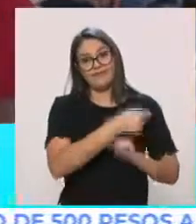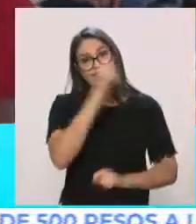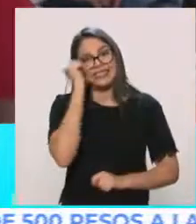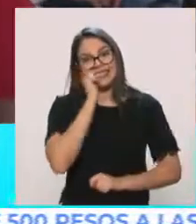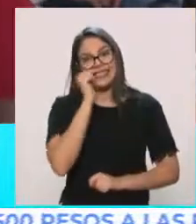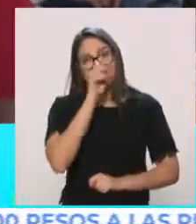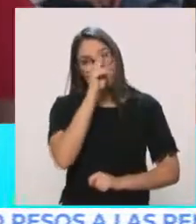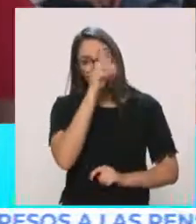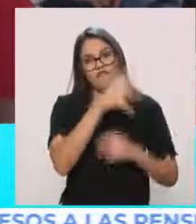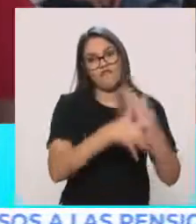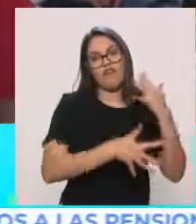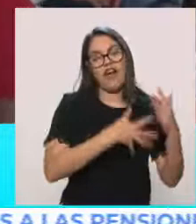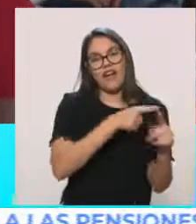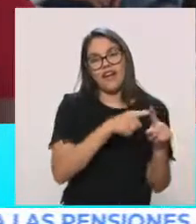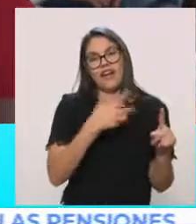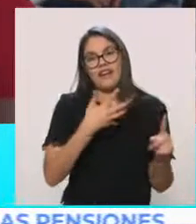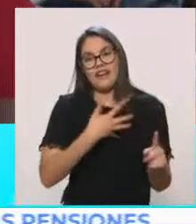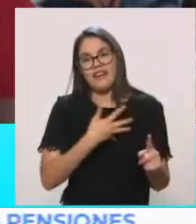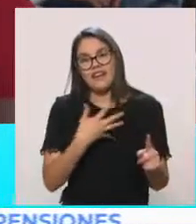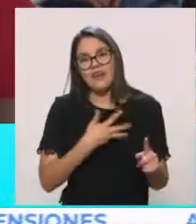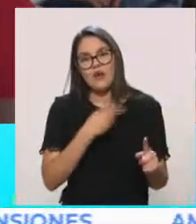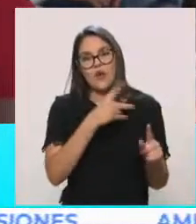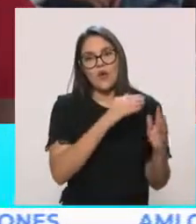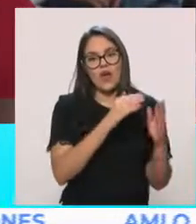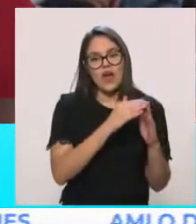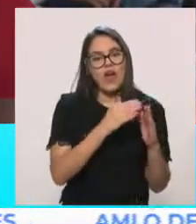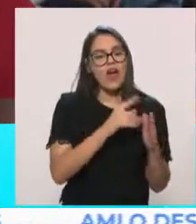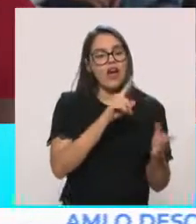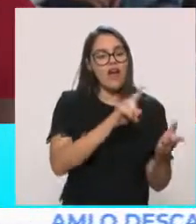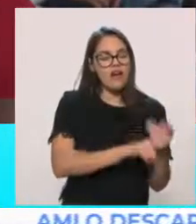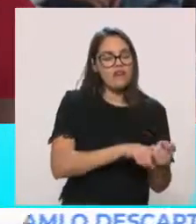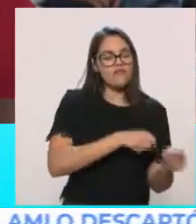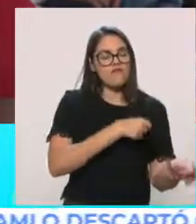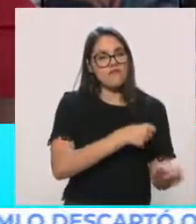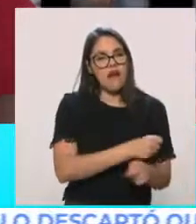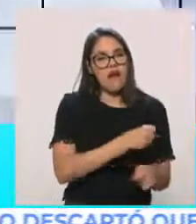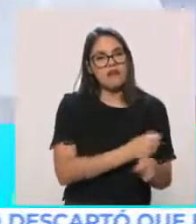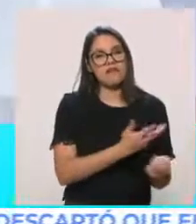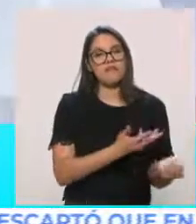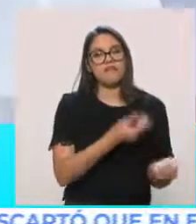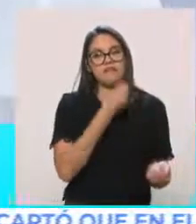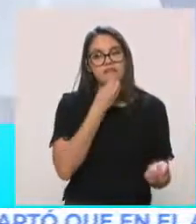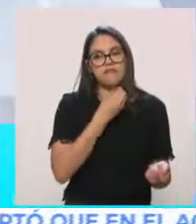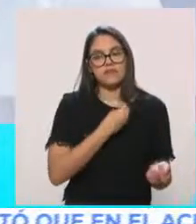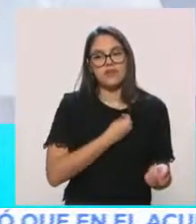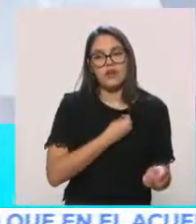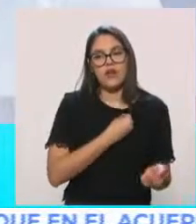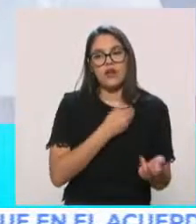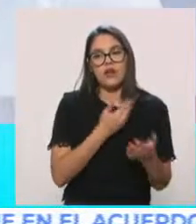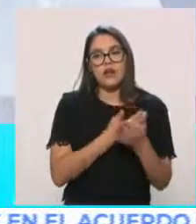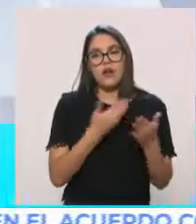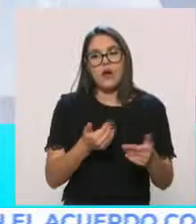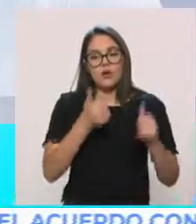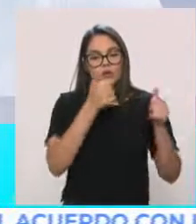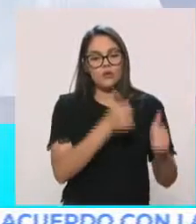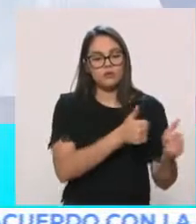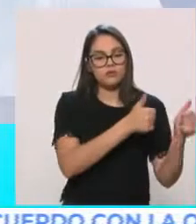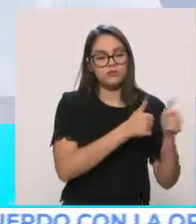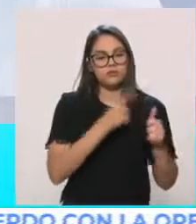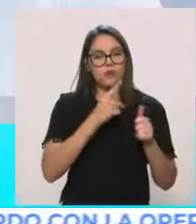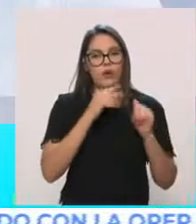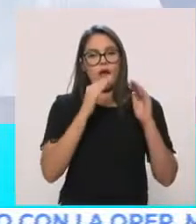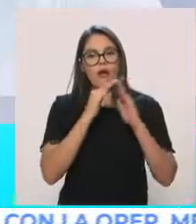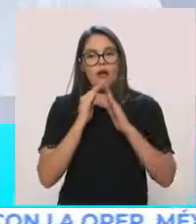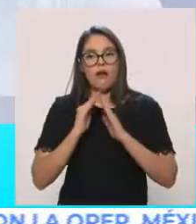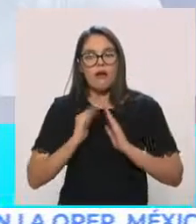estructuradas socialmente, que tienen violencia a la vivienda, pues tienen que ejercer el derecho a la vivienda en estos recintos, ¿no? En estos